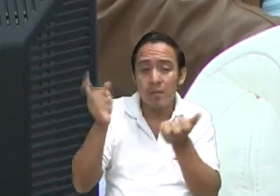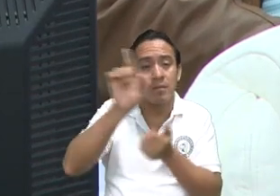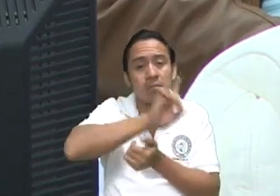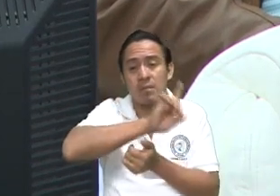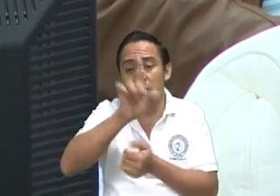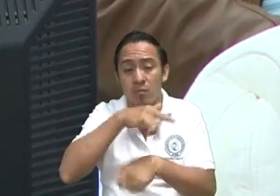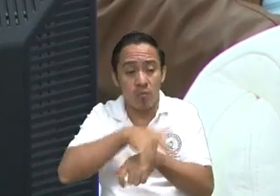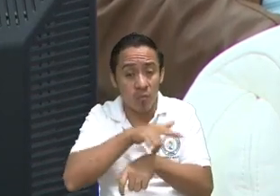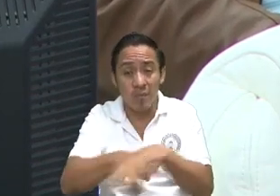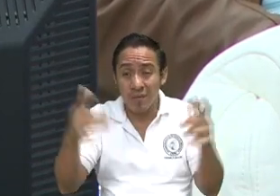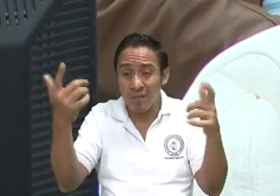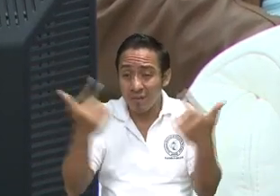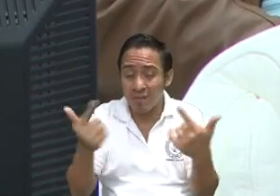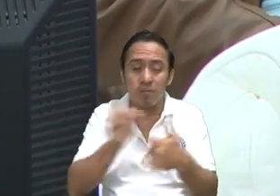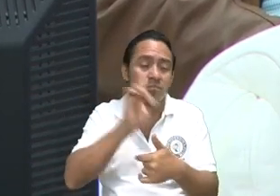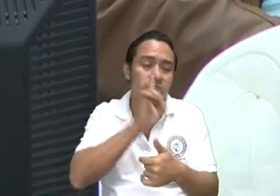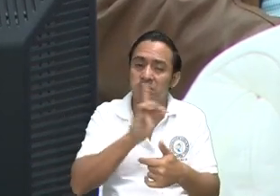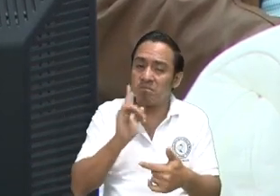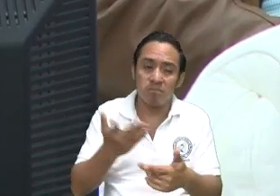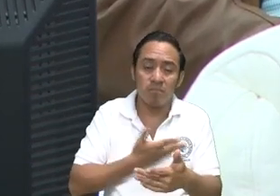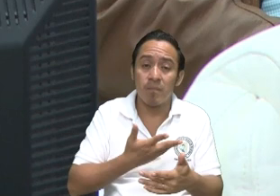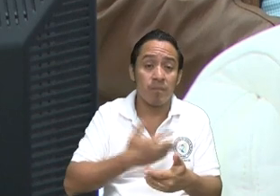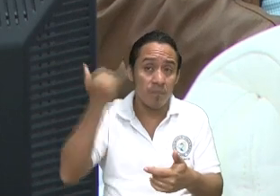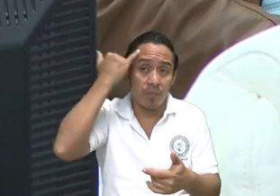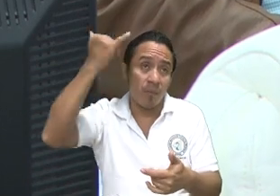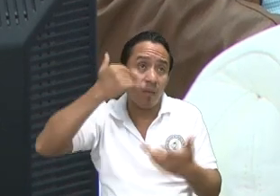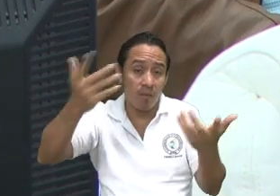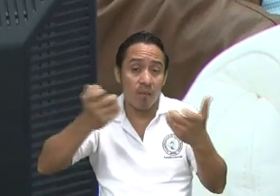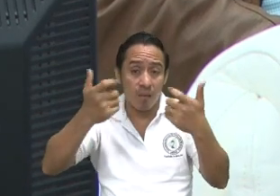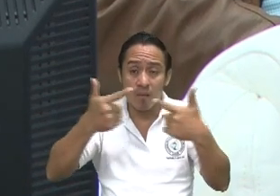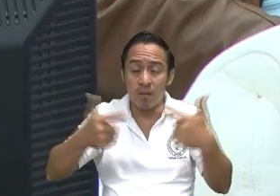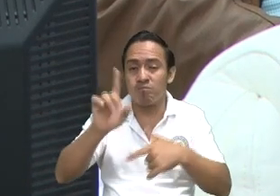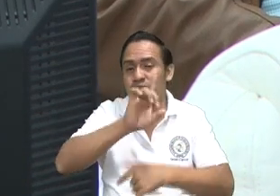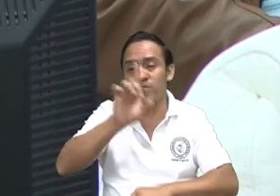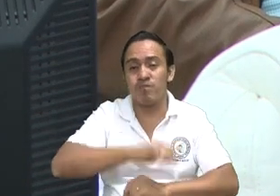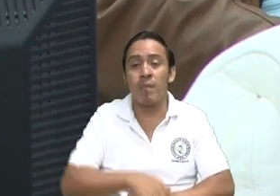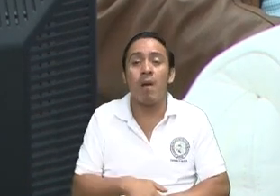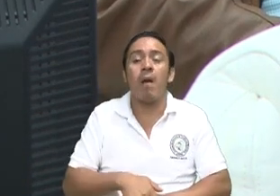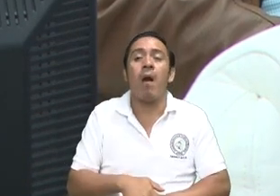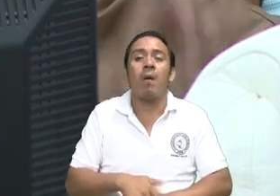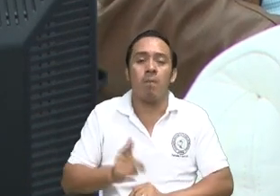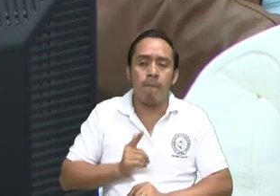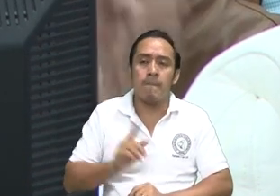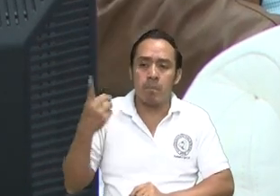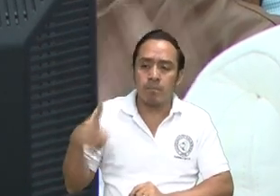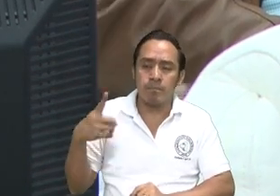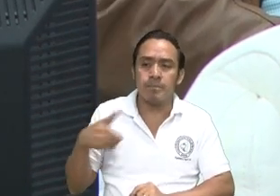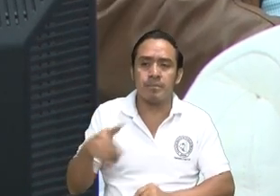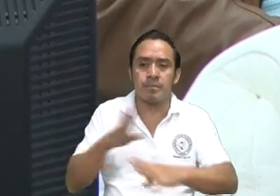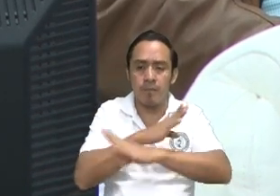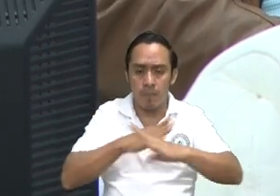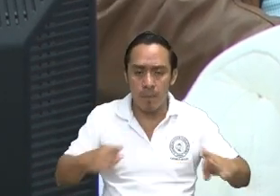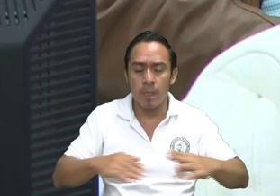no buscamos, que no estaba en nuestros ideales. Queríamos y teníamos derecho a vivir en